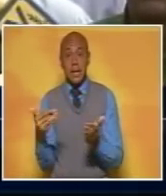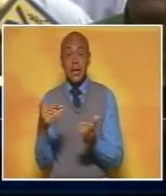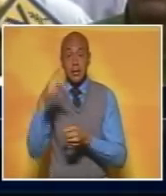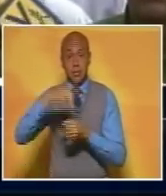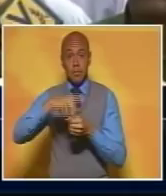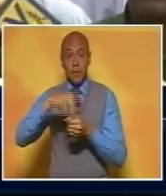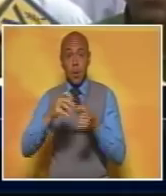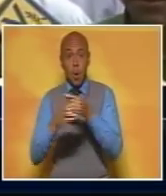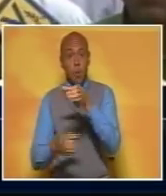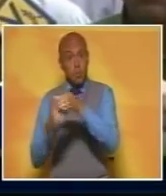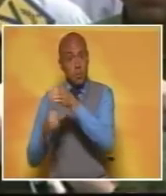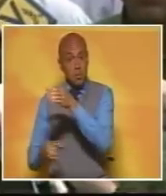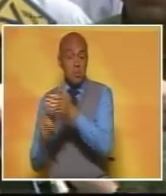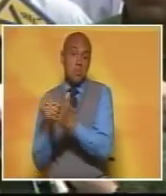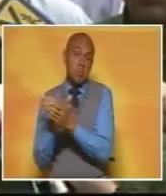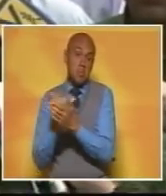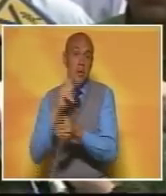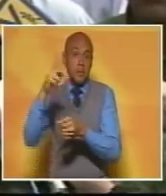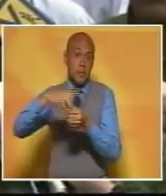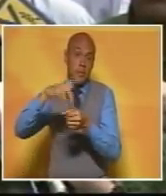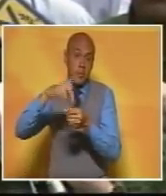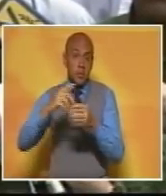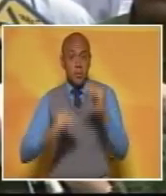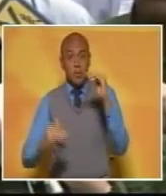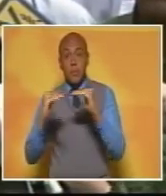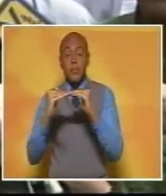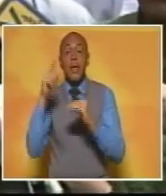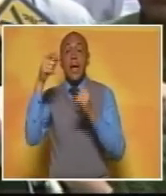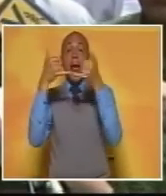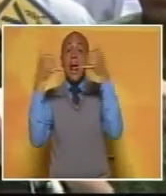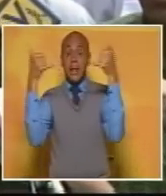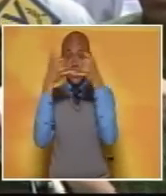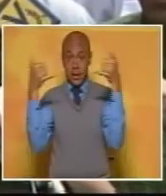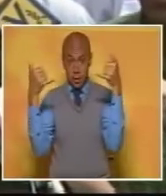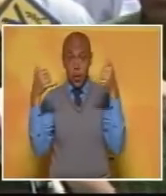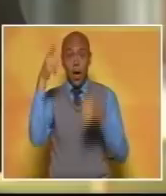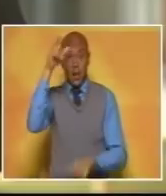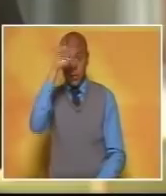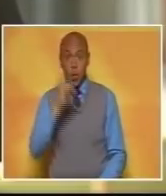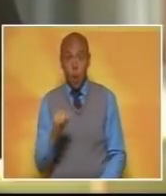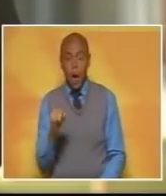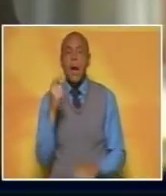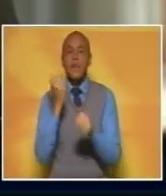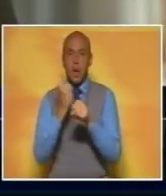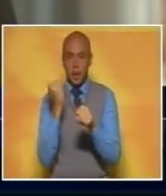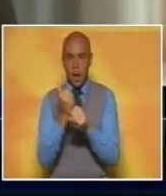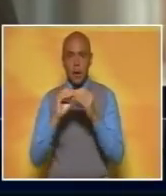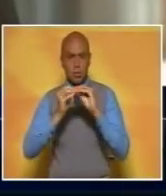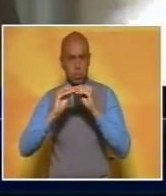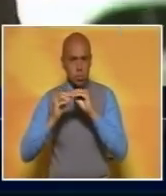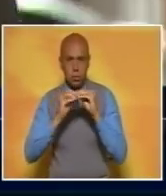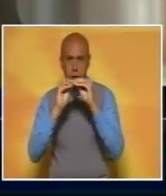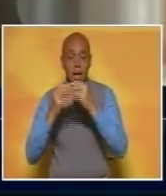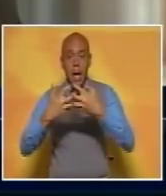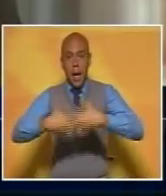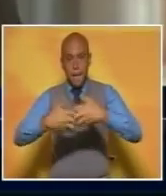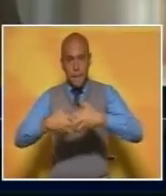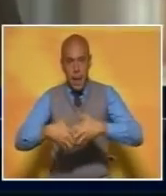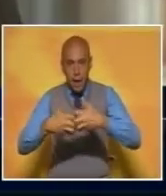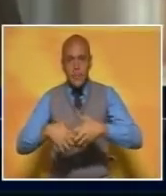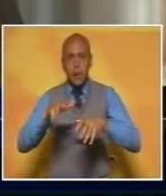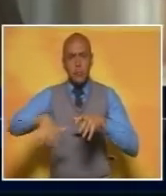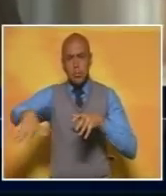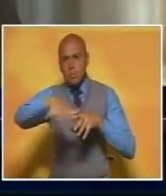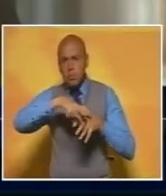más estaciones de servicio. En relación al tema eléctrico, el mandatario regional informó que avanzan los trabajos entre Hermosulia y la planta Ramón Laguna para optimizar